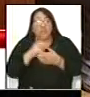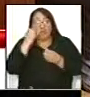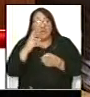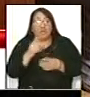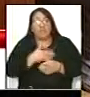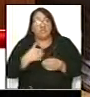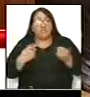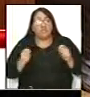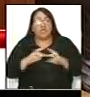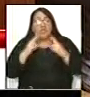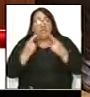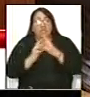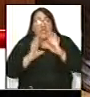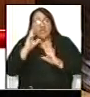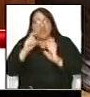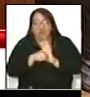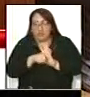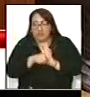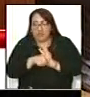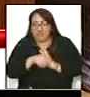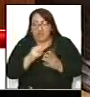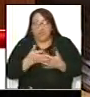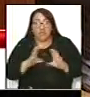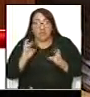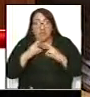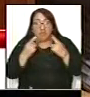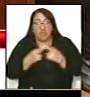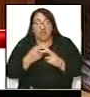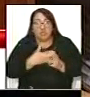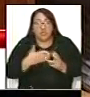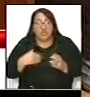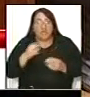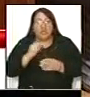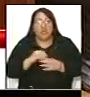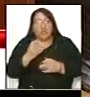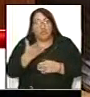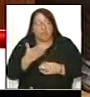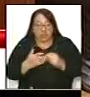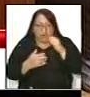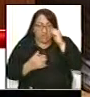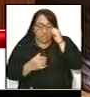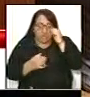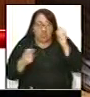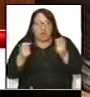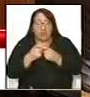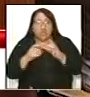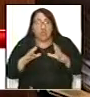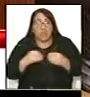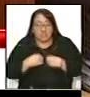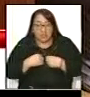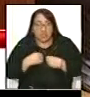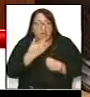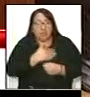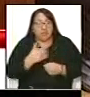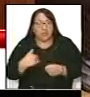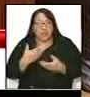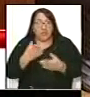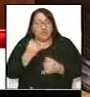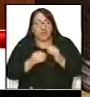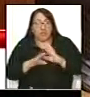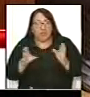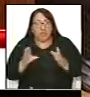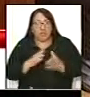presidente suspende la sesión por 15 minutos. Reabierta esta, el presidente reitera su pedido. Si el congresista se allana, el presidente da por